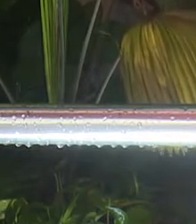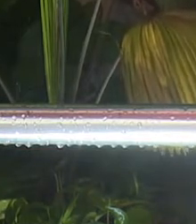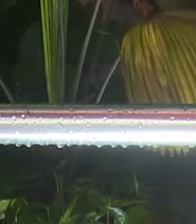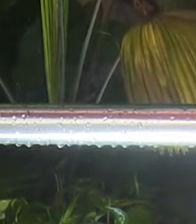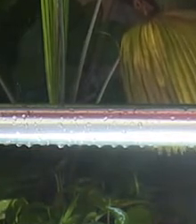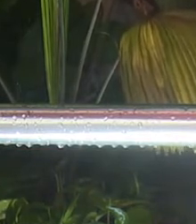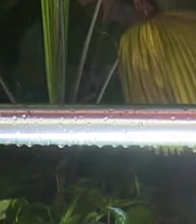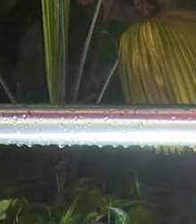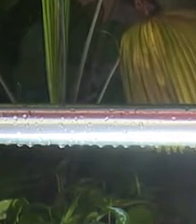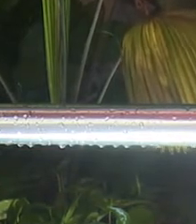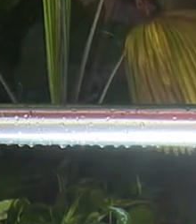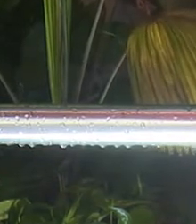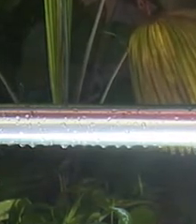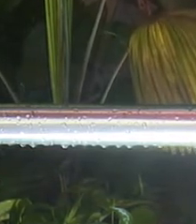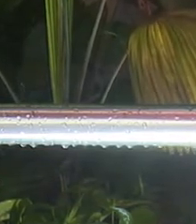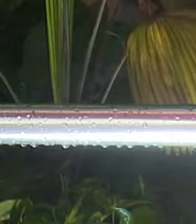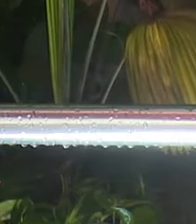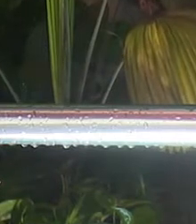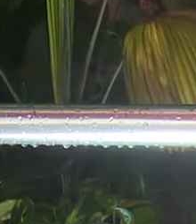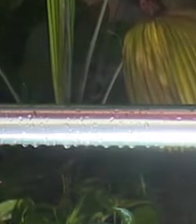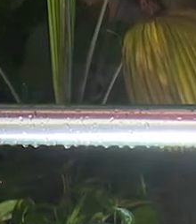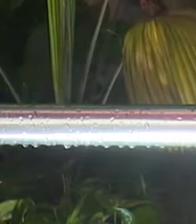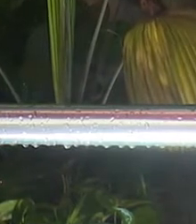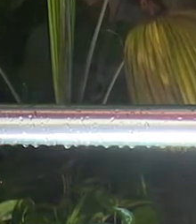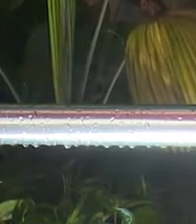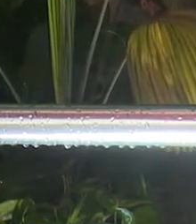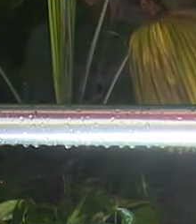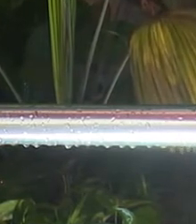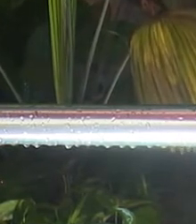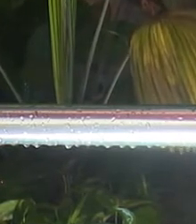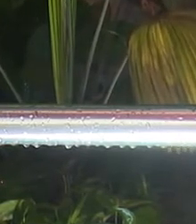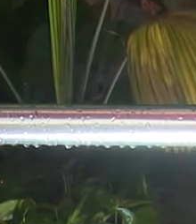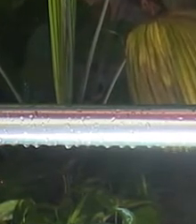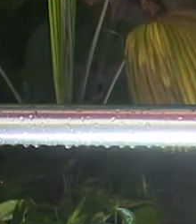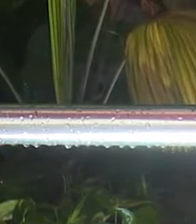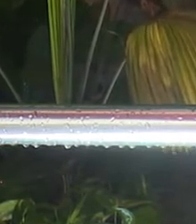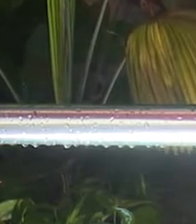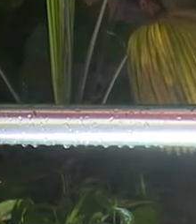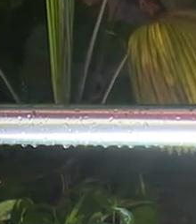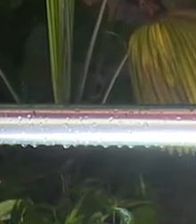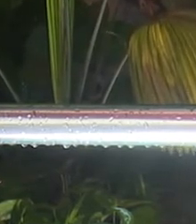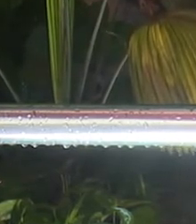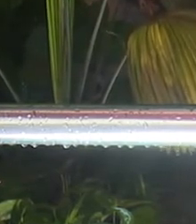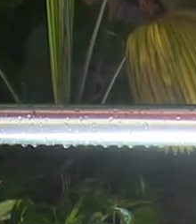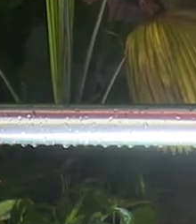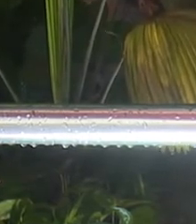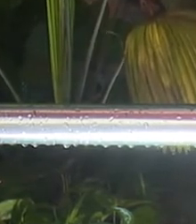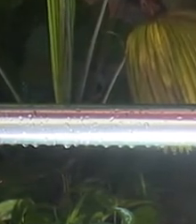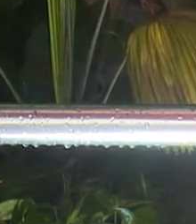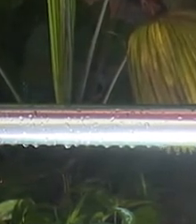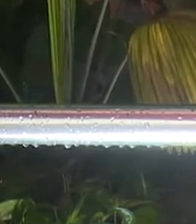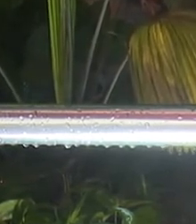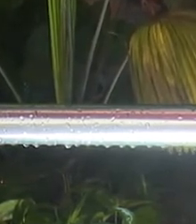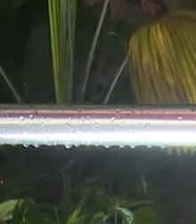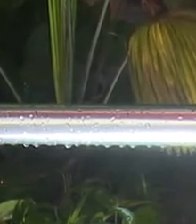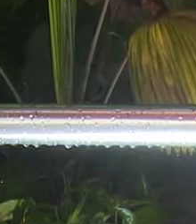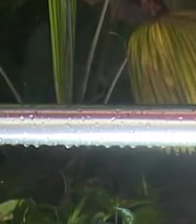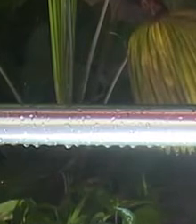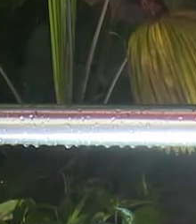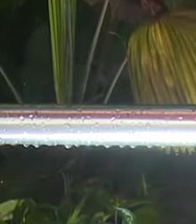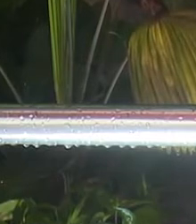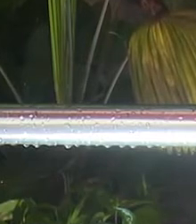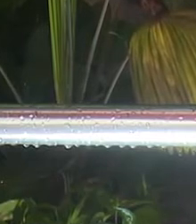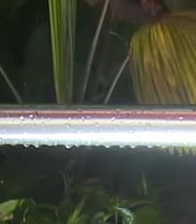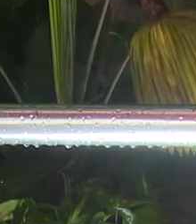6 los miércoles, 7 y 8 los jueves y 9 y 0 los viernes. Esos vehículos no pueden